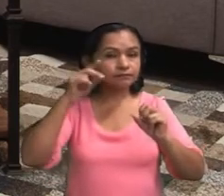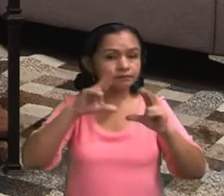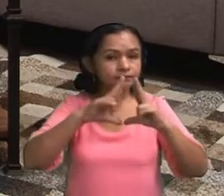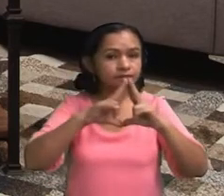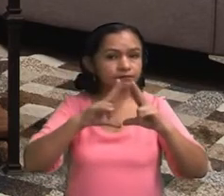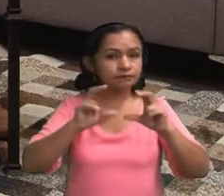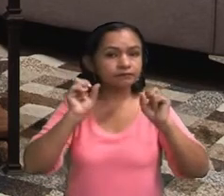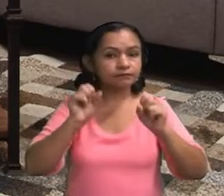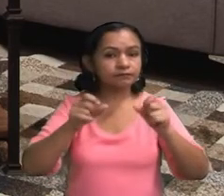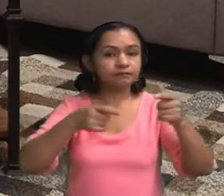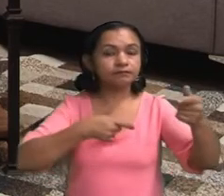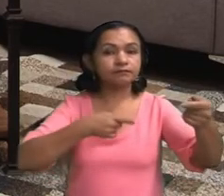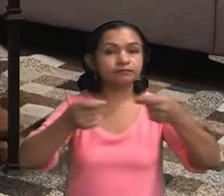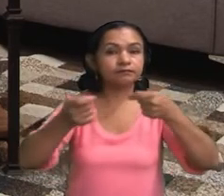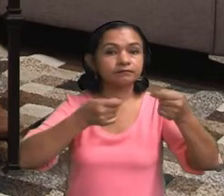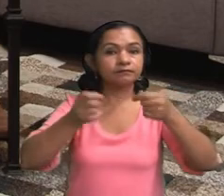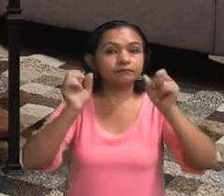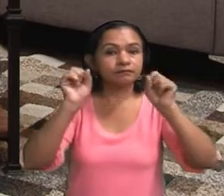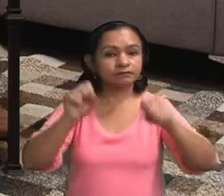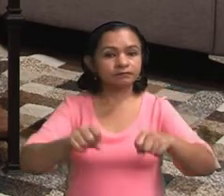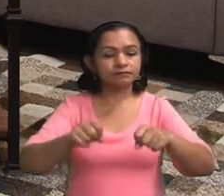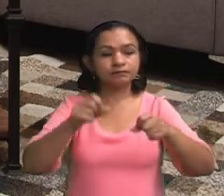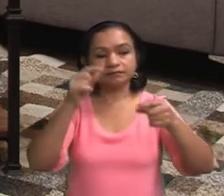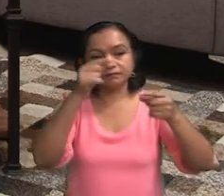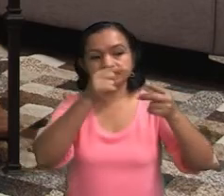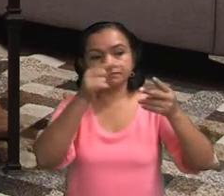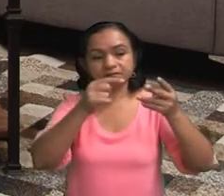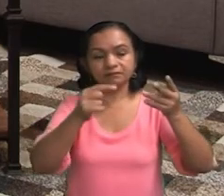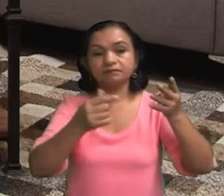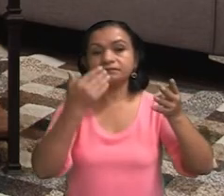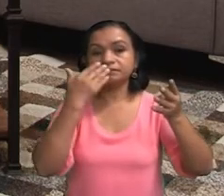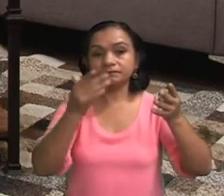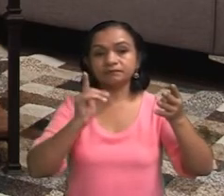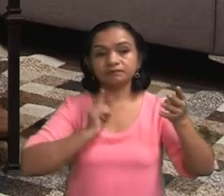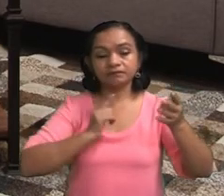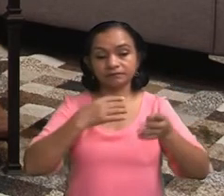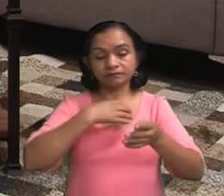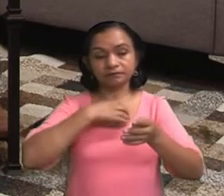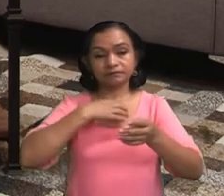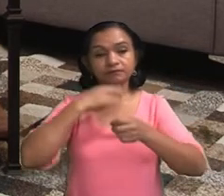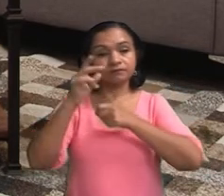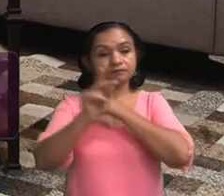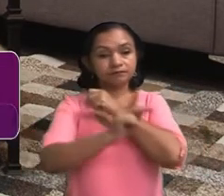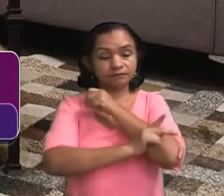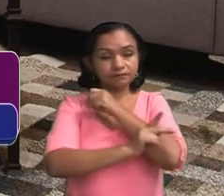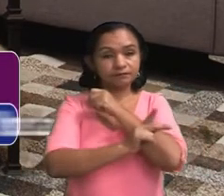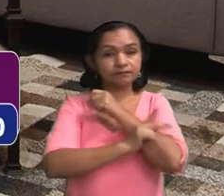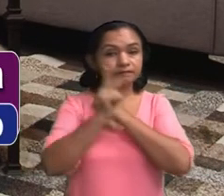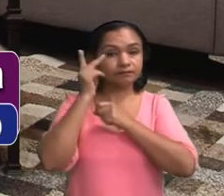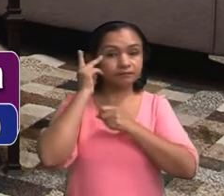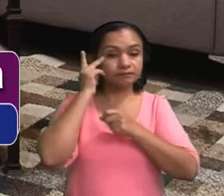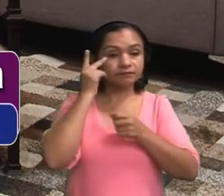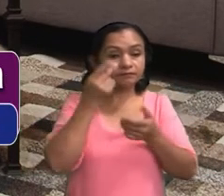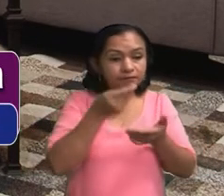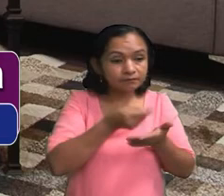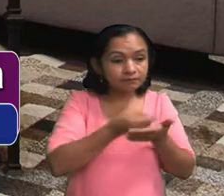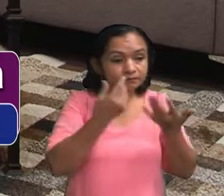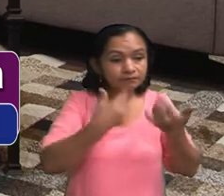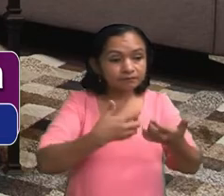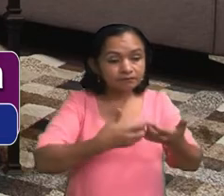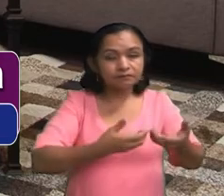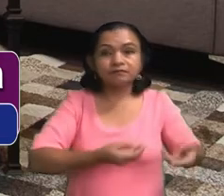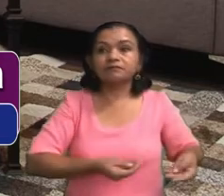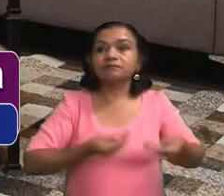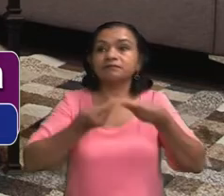podía exportar o podía llenar los estándares de calidad que tiene su país para llevar este producto a Corea del Sur.